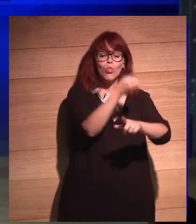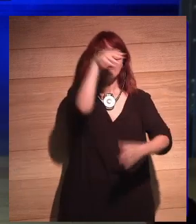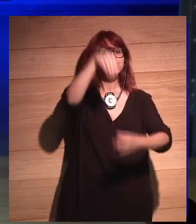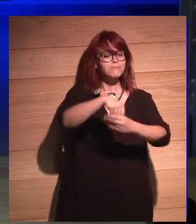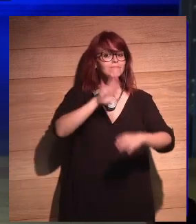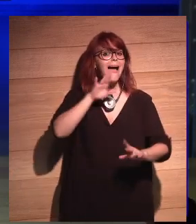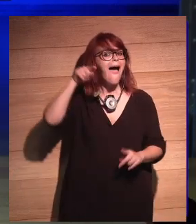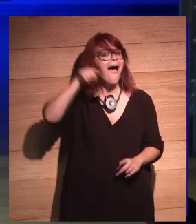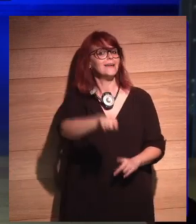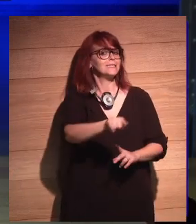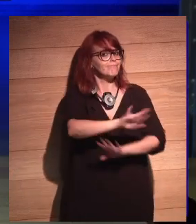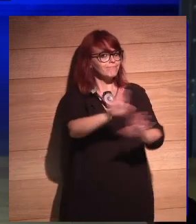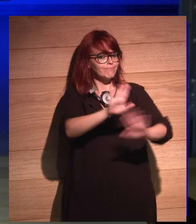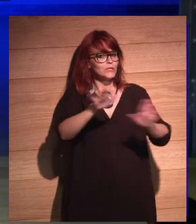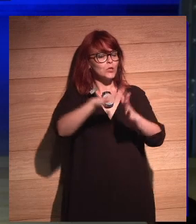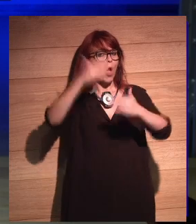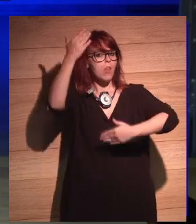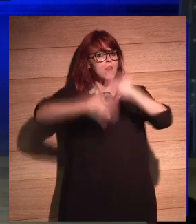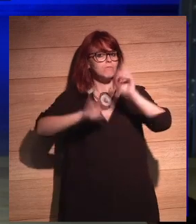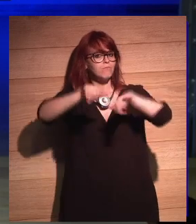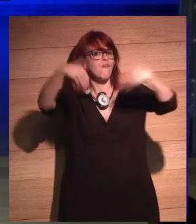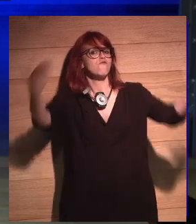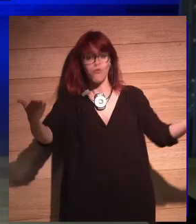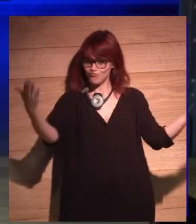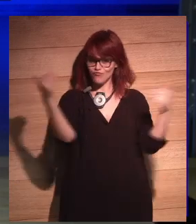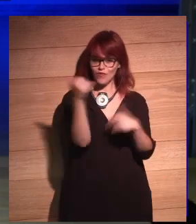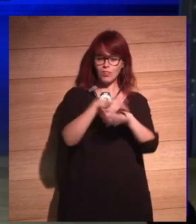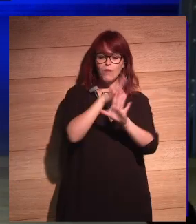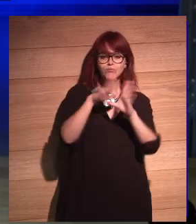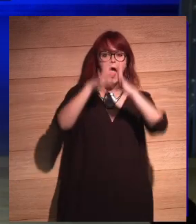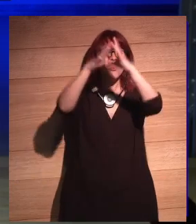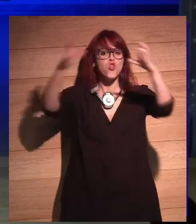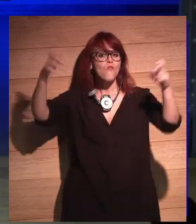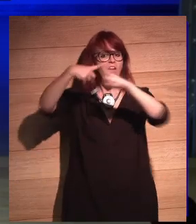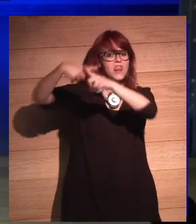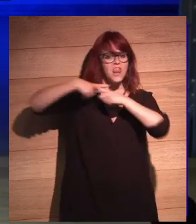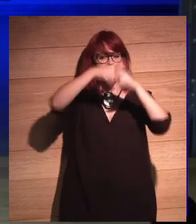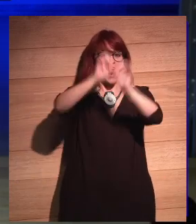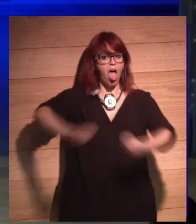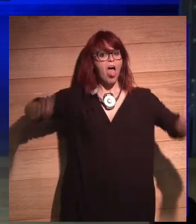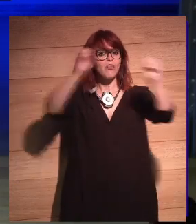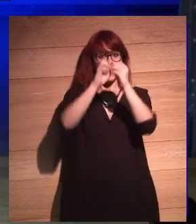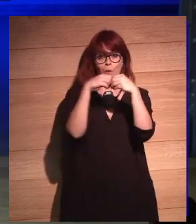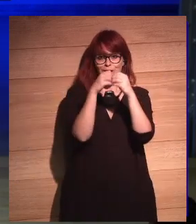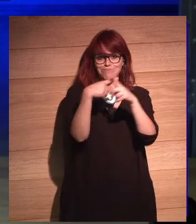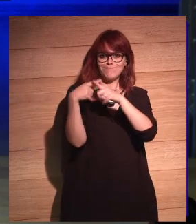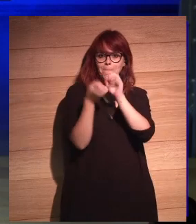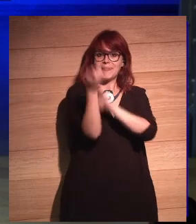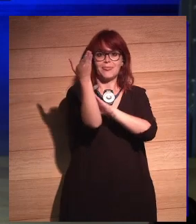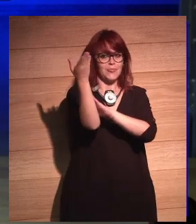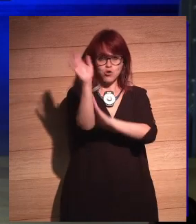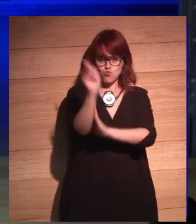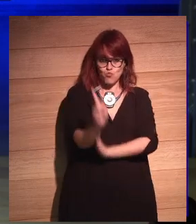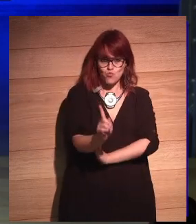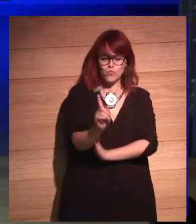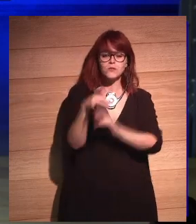salón se queda en el salón. Es decir, no hay ningún enlace a la nube, no se comparte nada con Google, por ejemplo. Es decir,